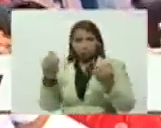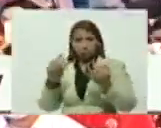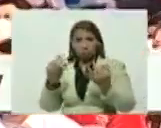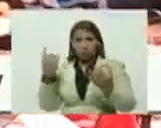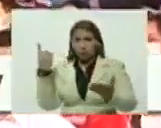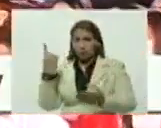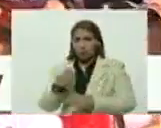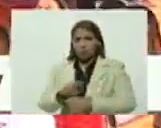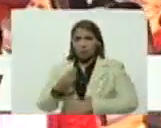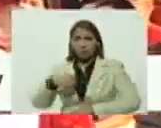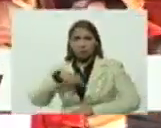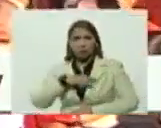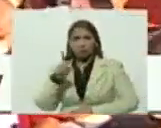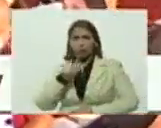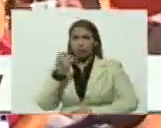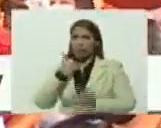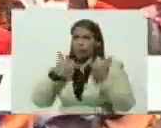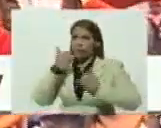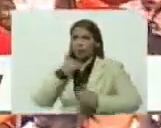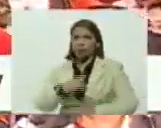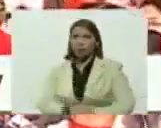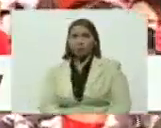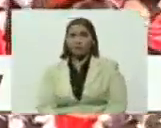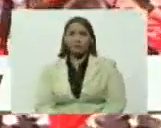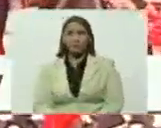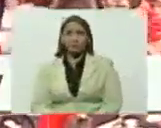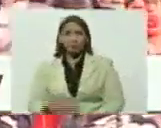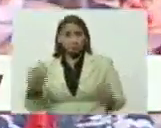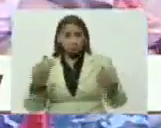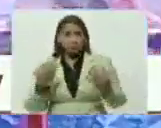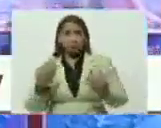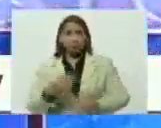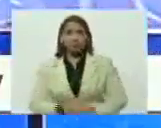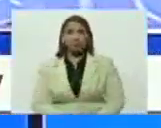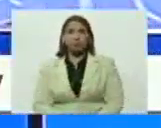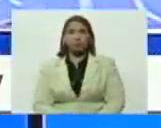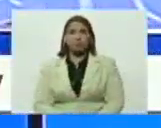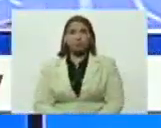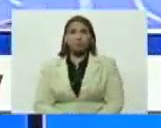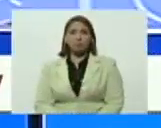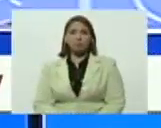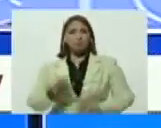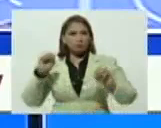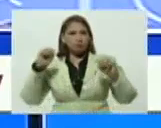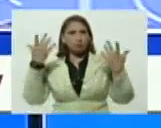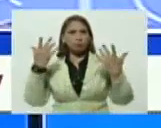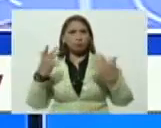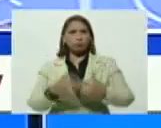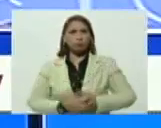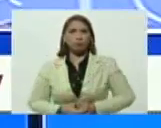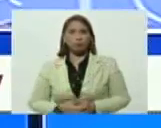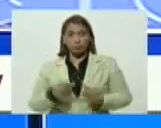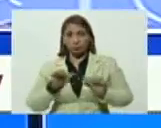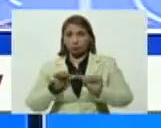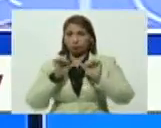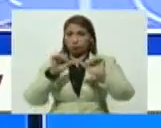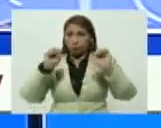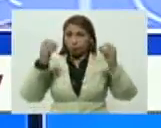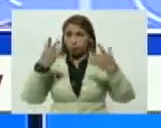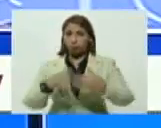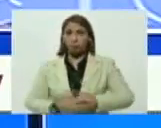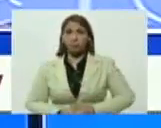que no fallaremos, presidente. Seguros deben estar que venceremos, que seguiremos